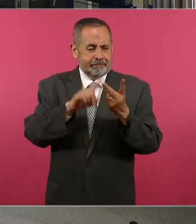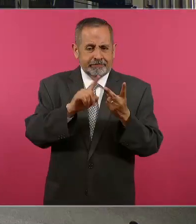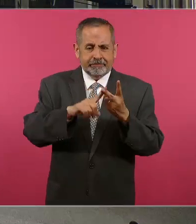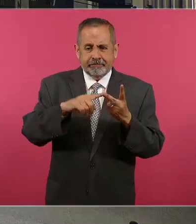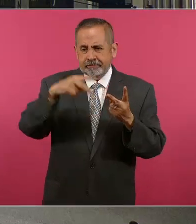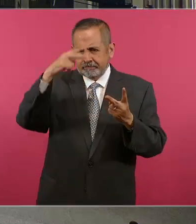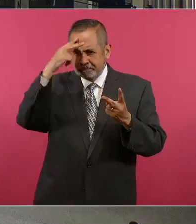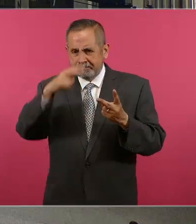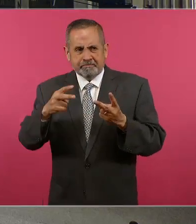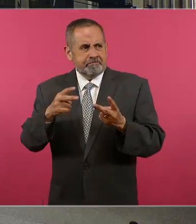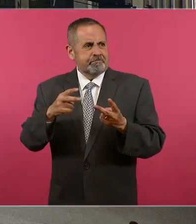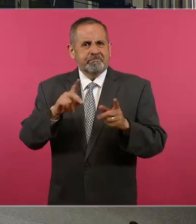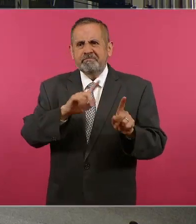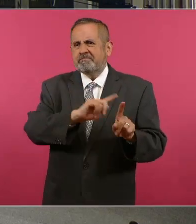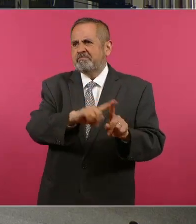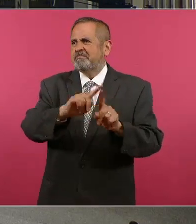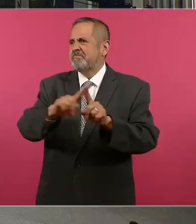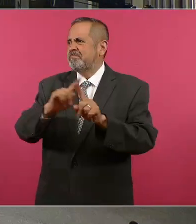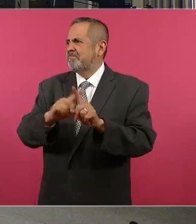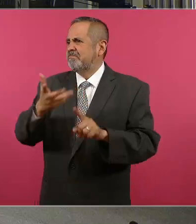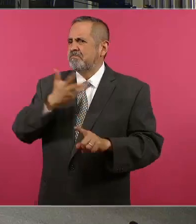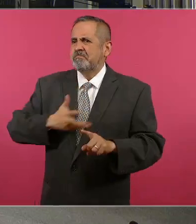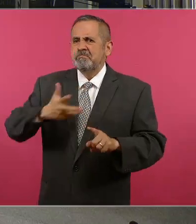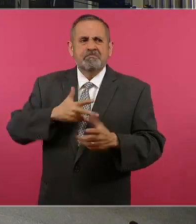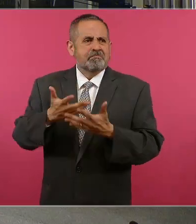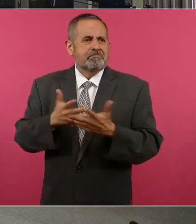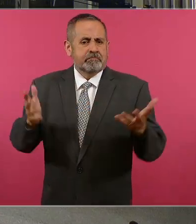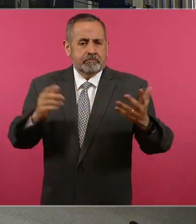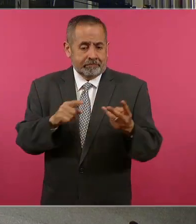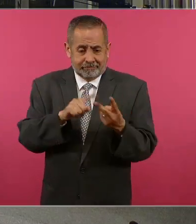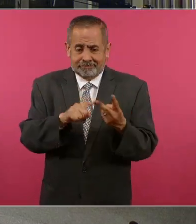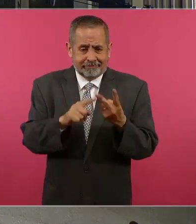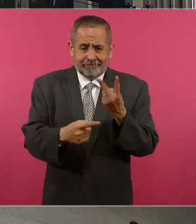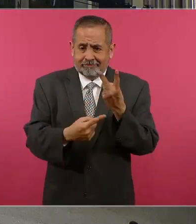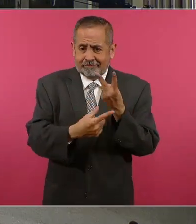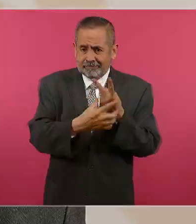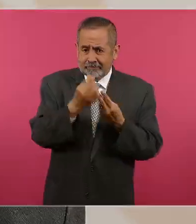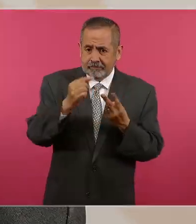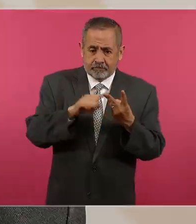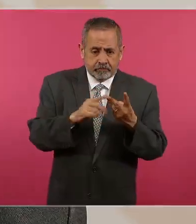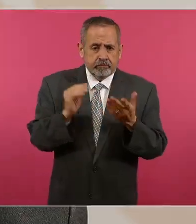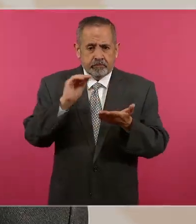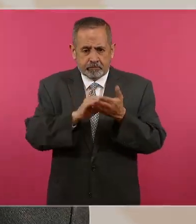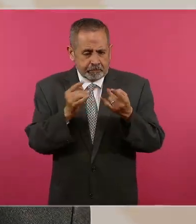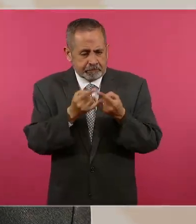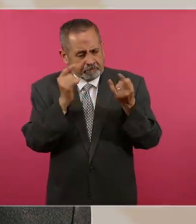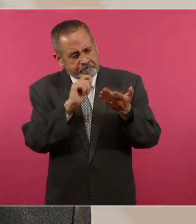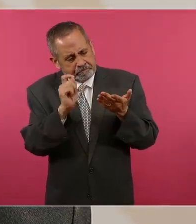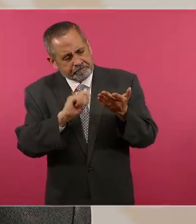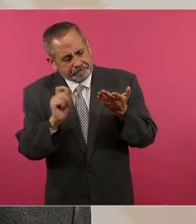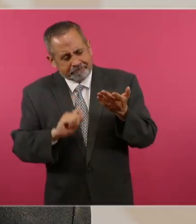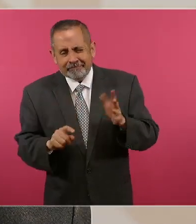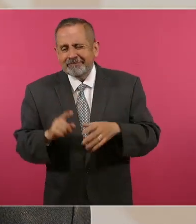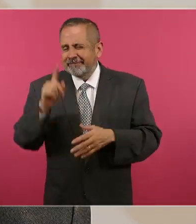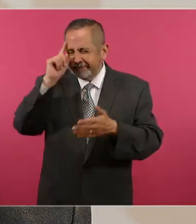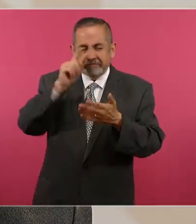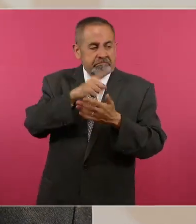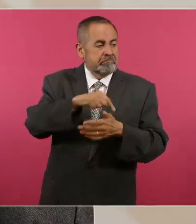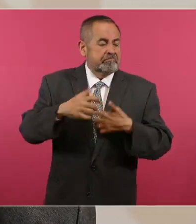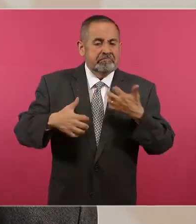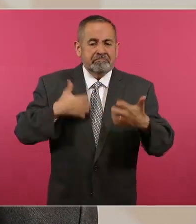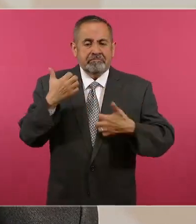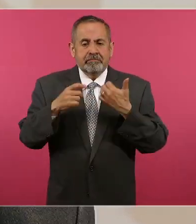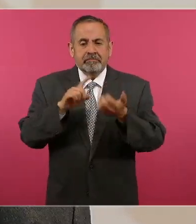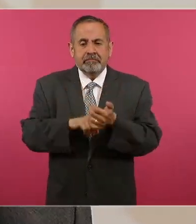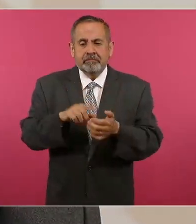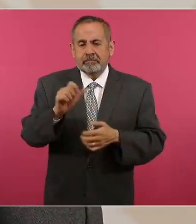diversidad. Y es también así, ¿no? Histórico. Creo que les molestó mucho un texto de